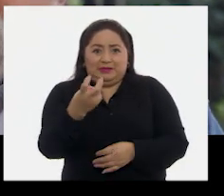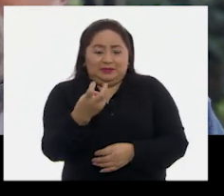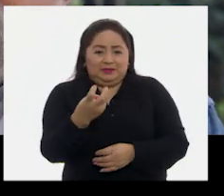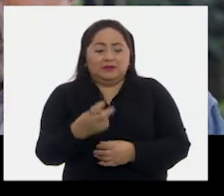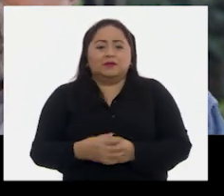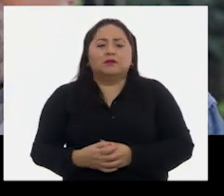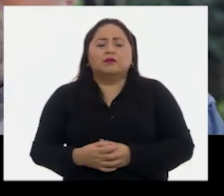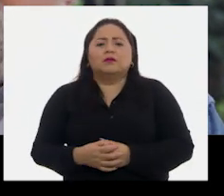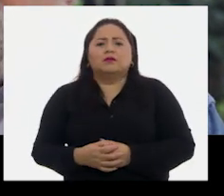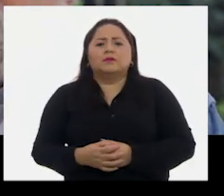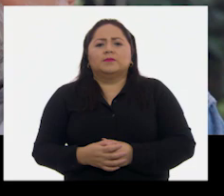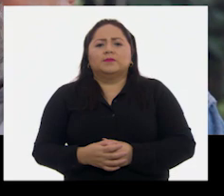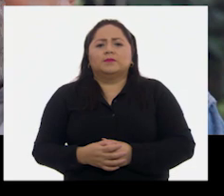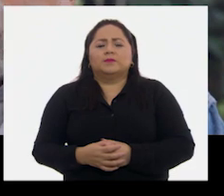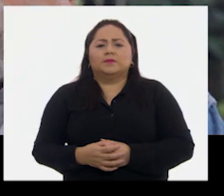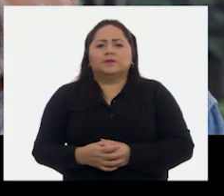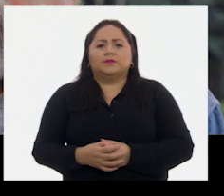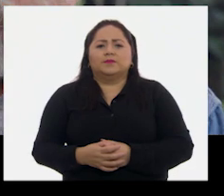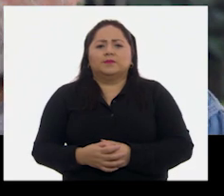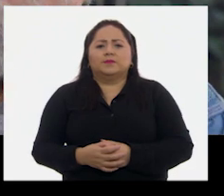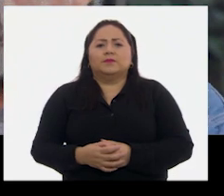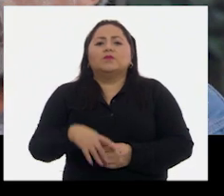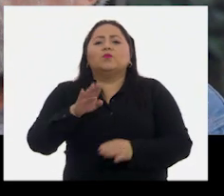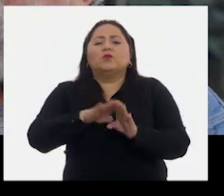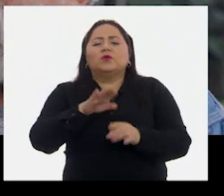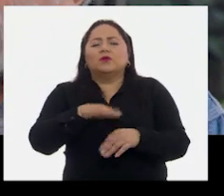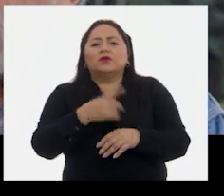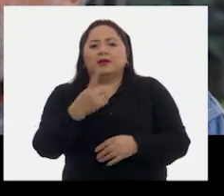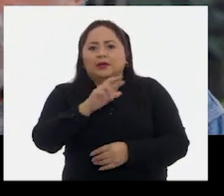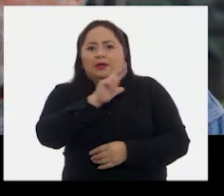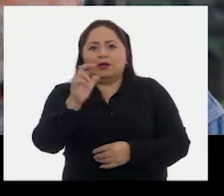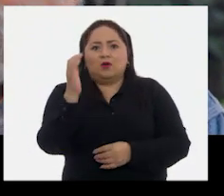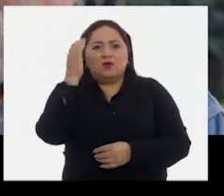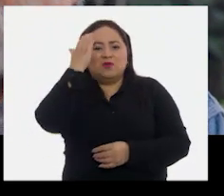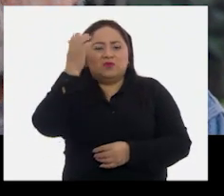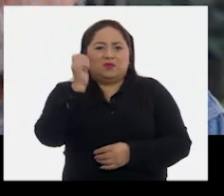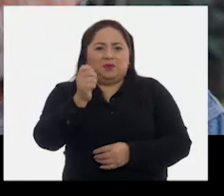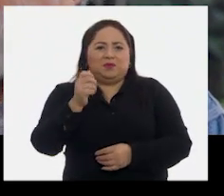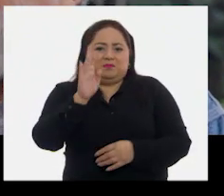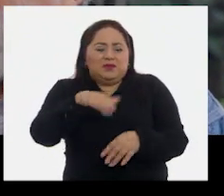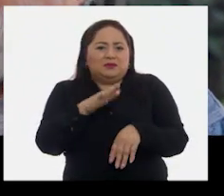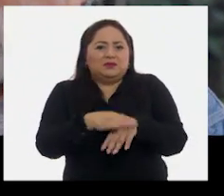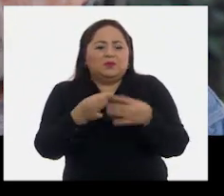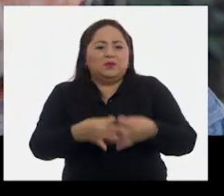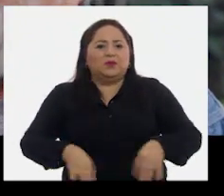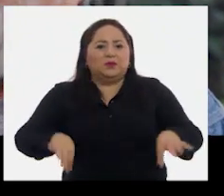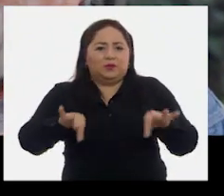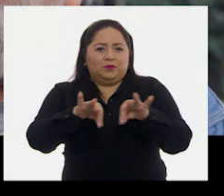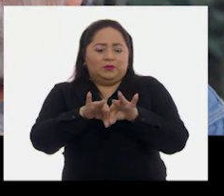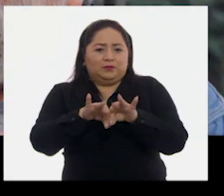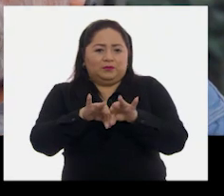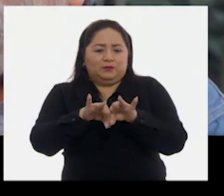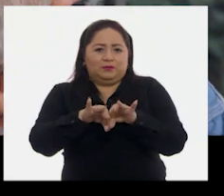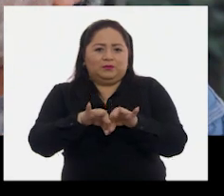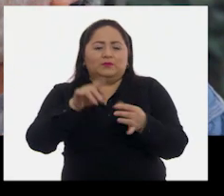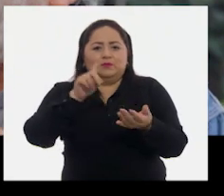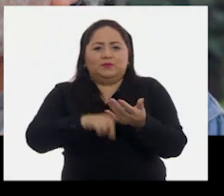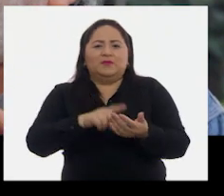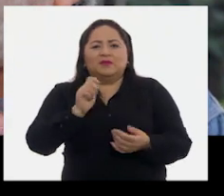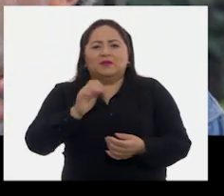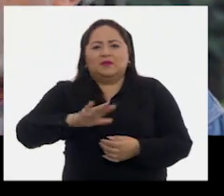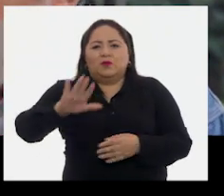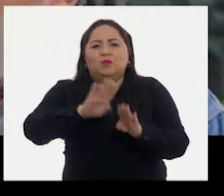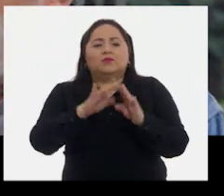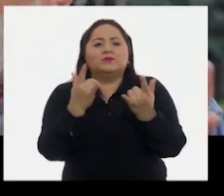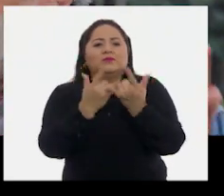proceso es el reconocimiento de un sujeto fundamental en la concepción de